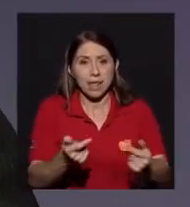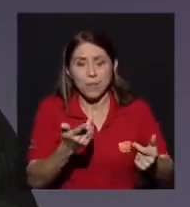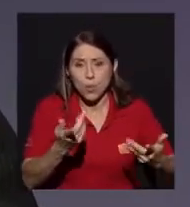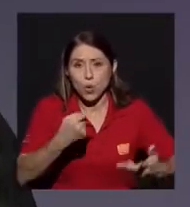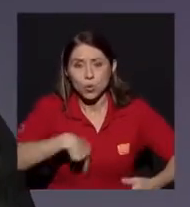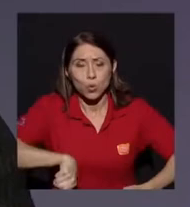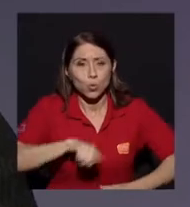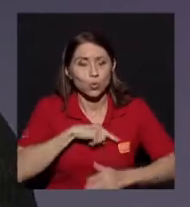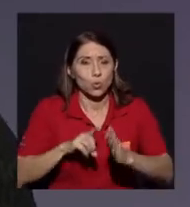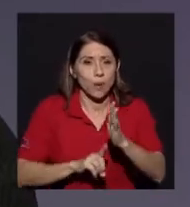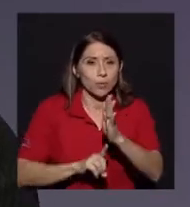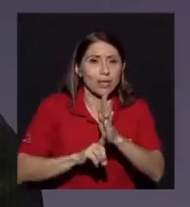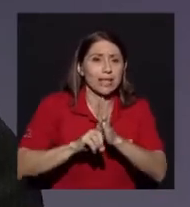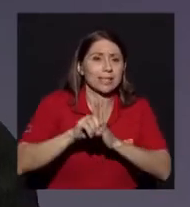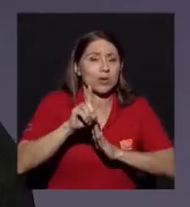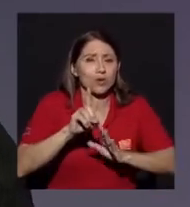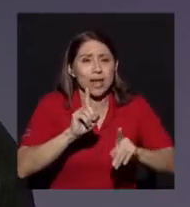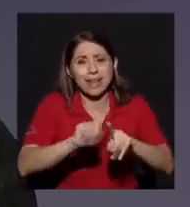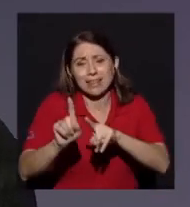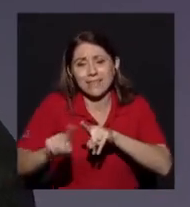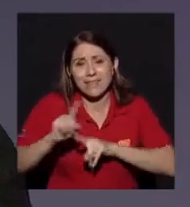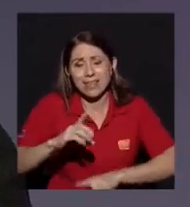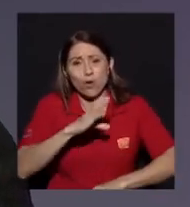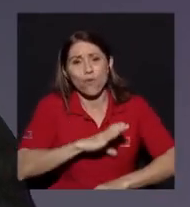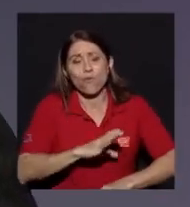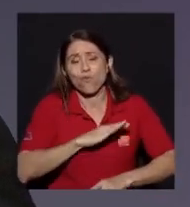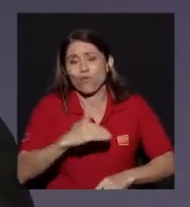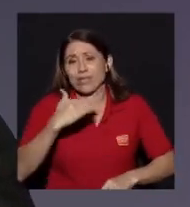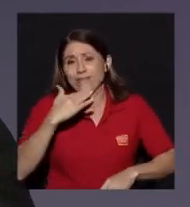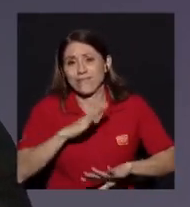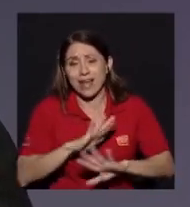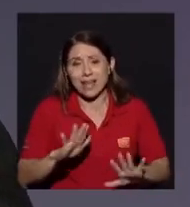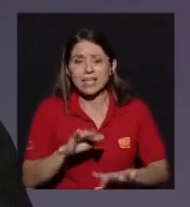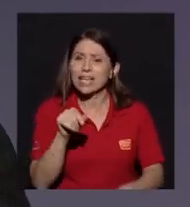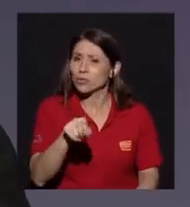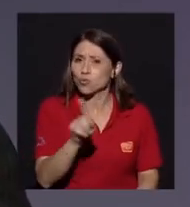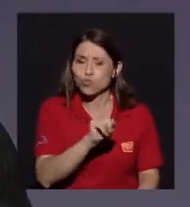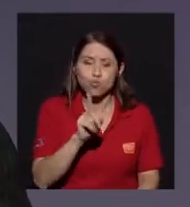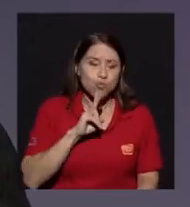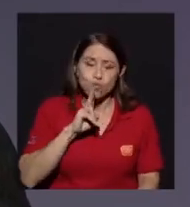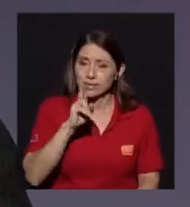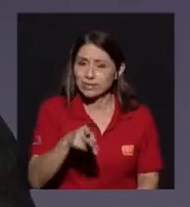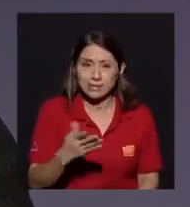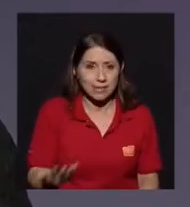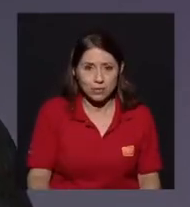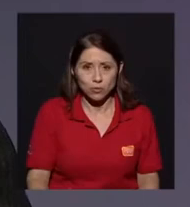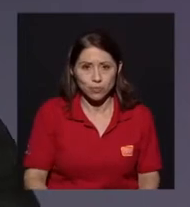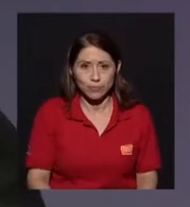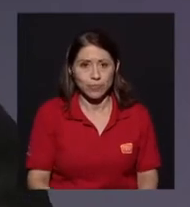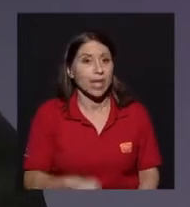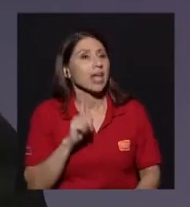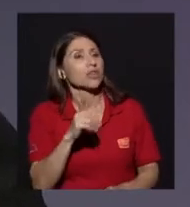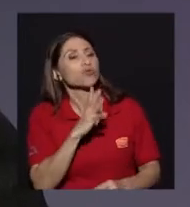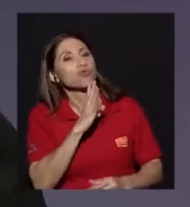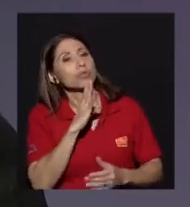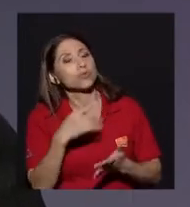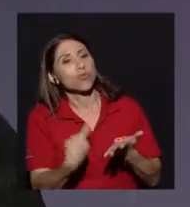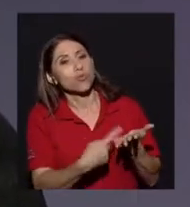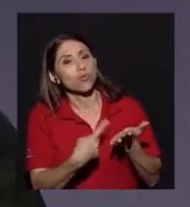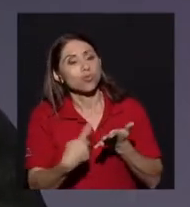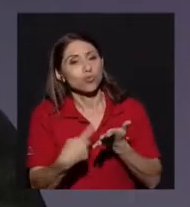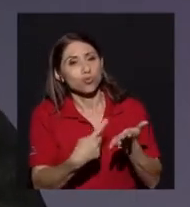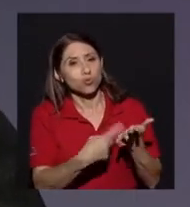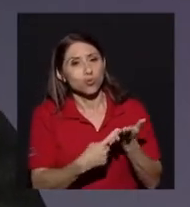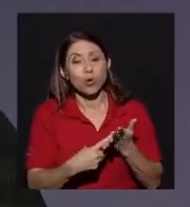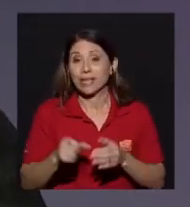desarrollar no sea una serie de conductas nefastas eso no es cierto es un discurso claro